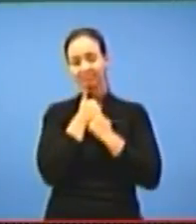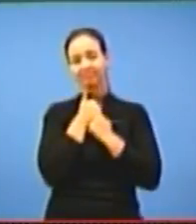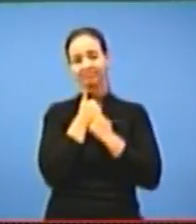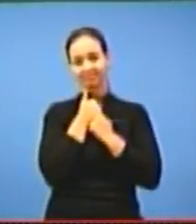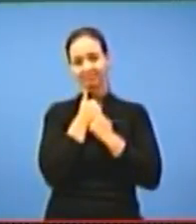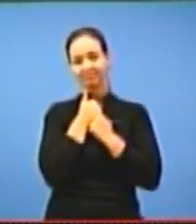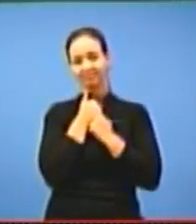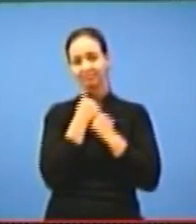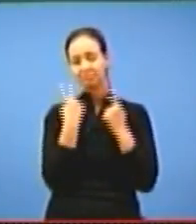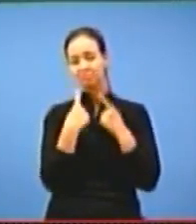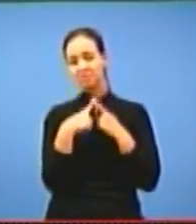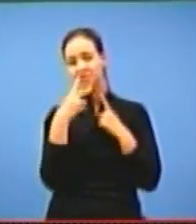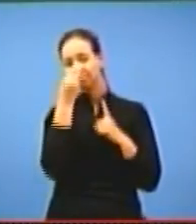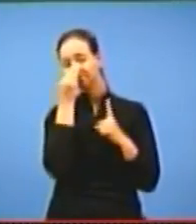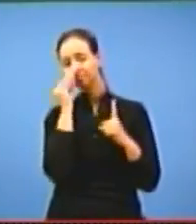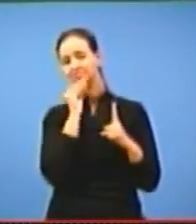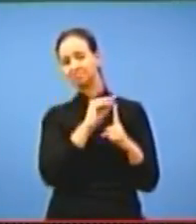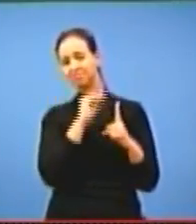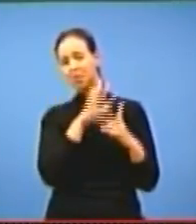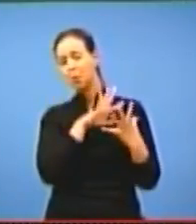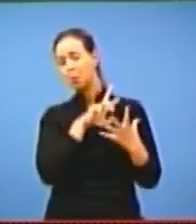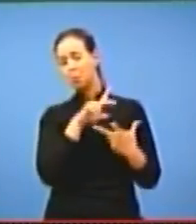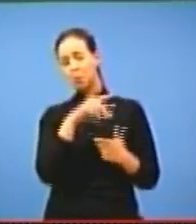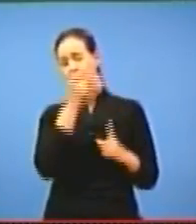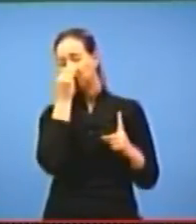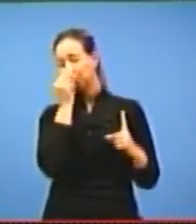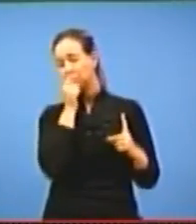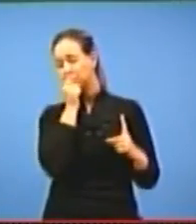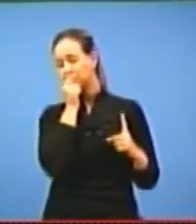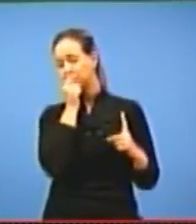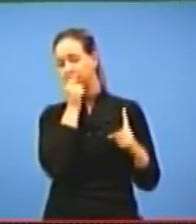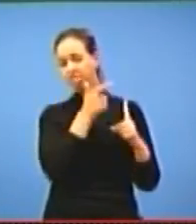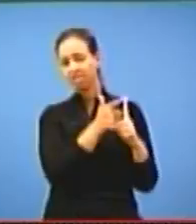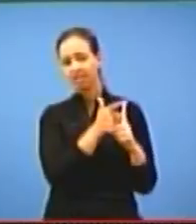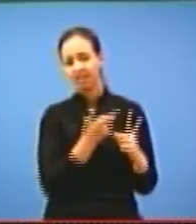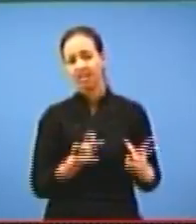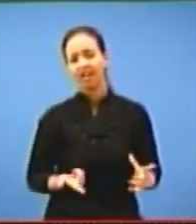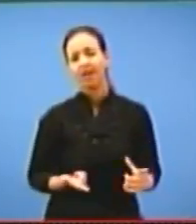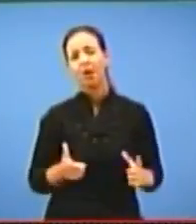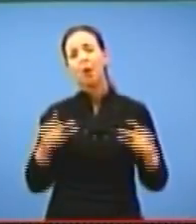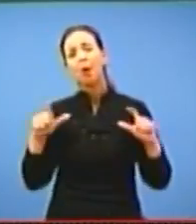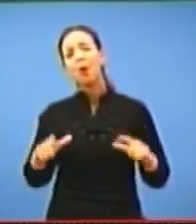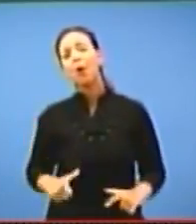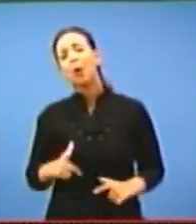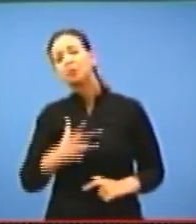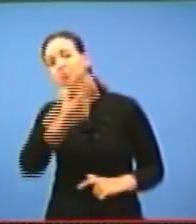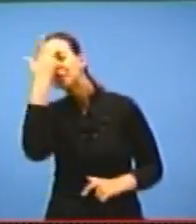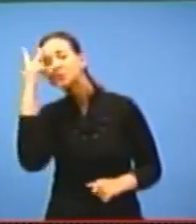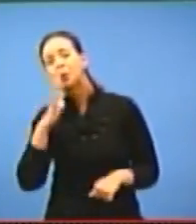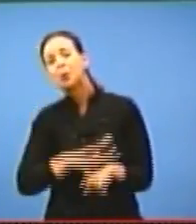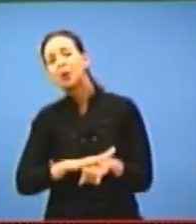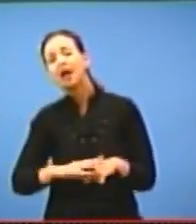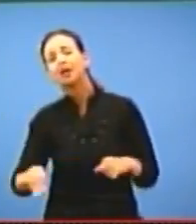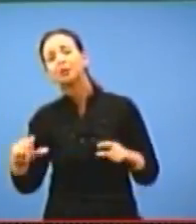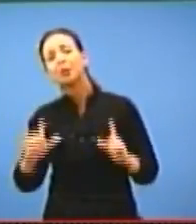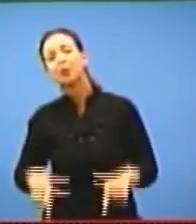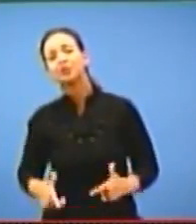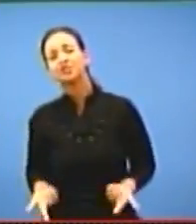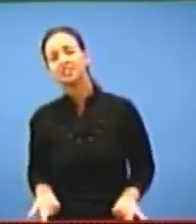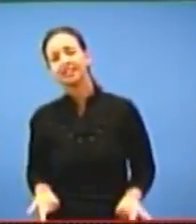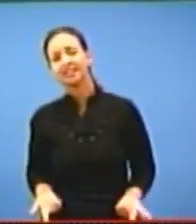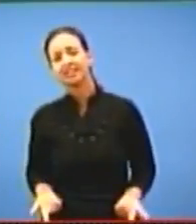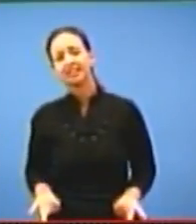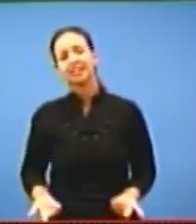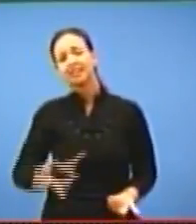Él fue entregado, despreciado. El mundo lo despreció completamente. ¿Dónde estaban? Nosotros fuimos curados.